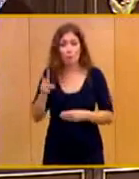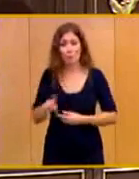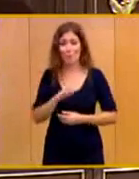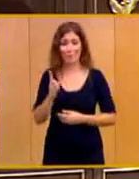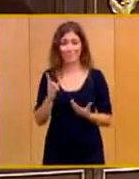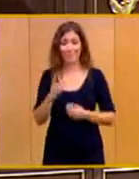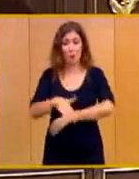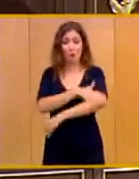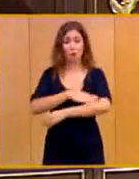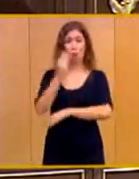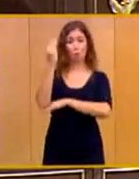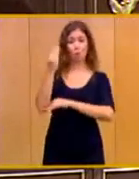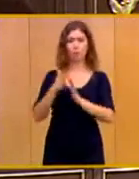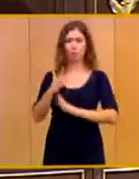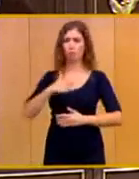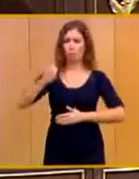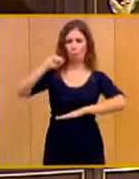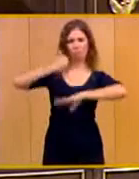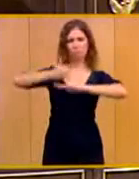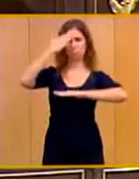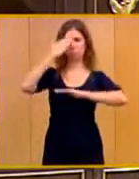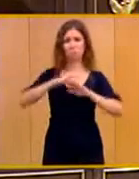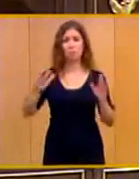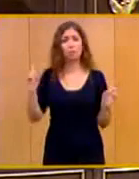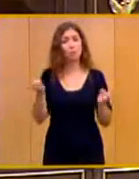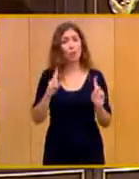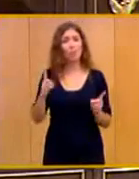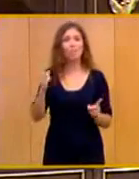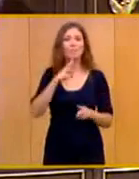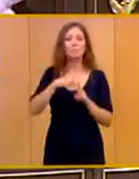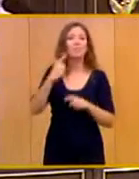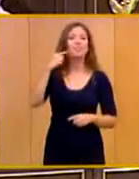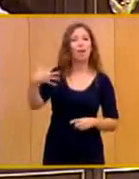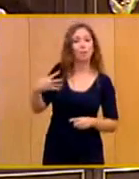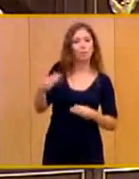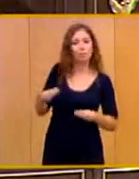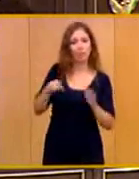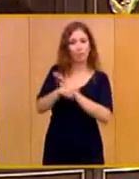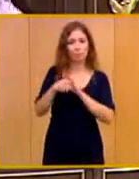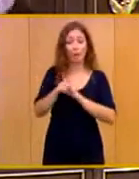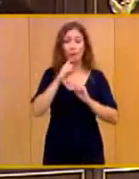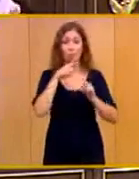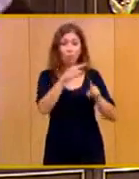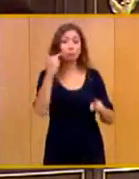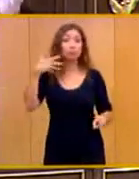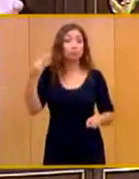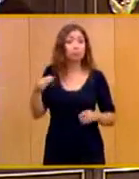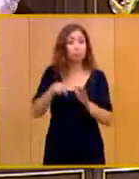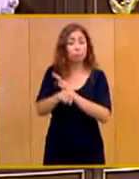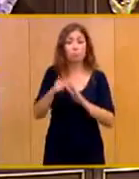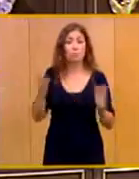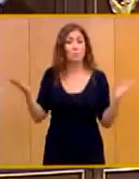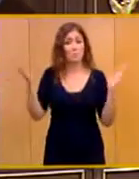basta el poder, señoría, se precisa la reputación, y usted hoy no la tiene, y sin ella no es